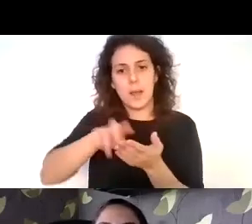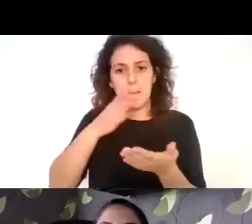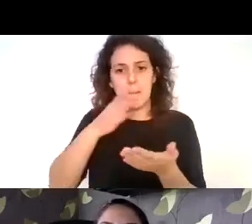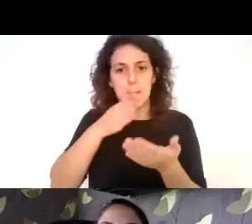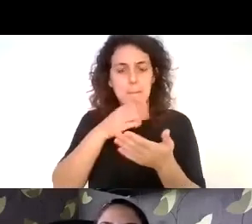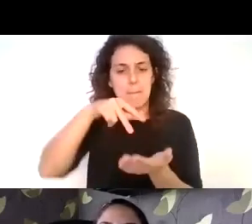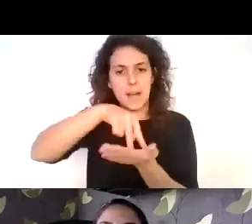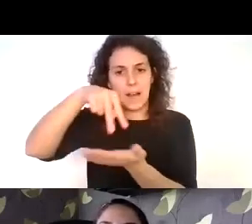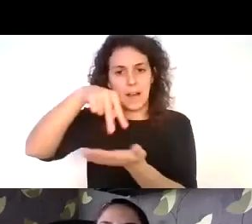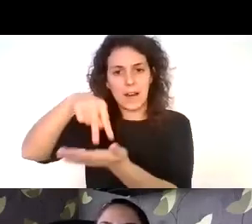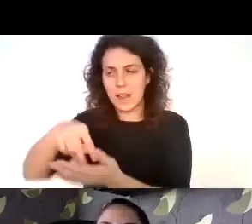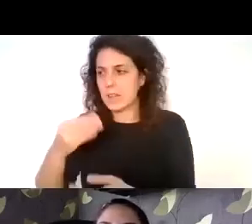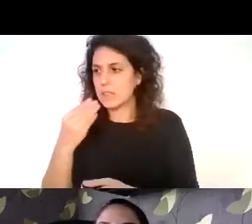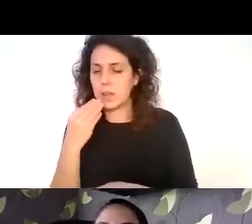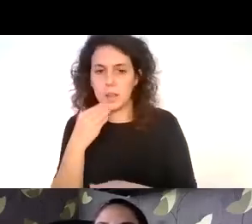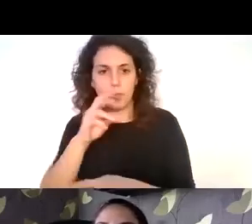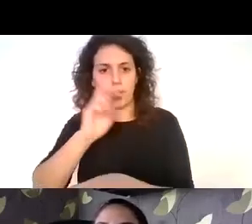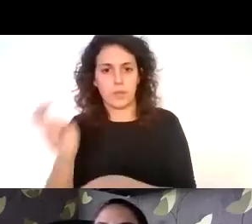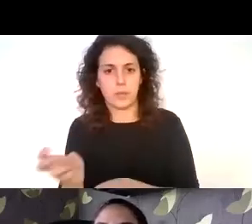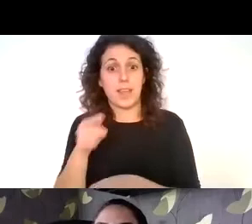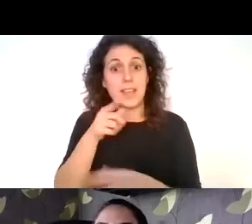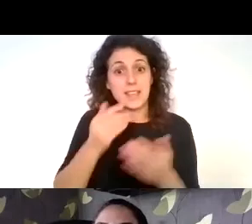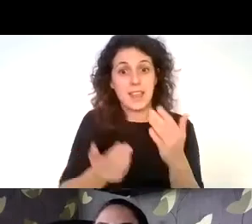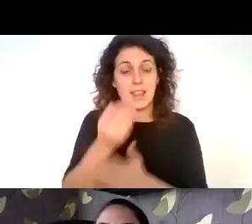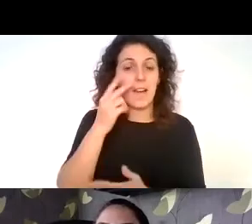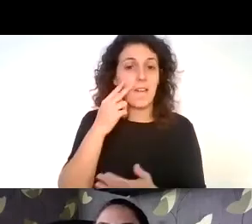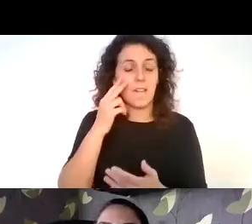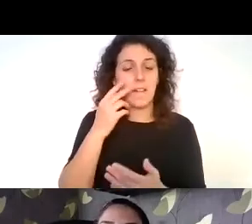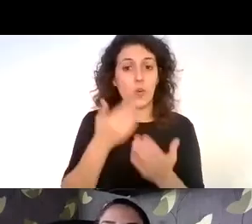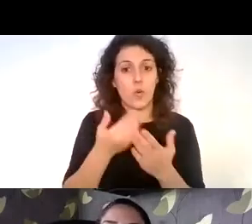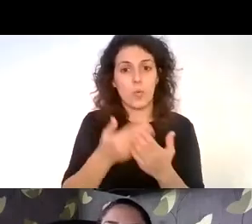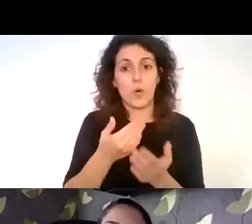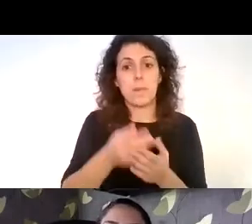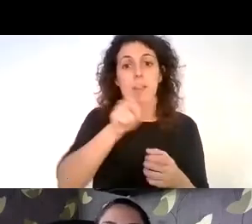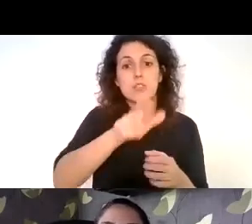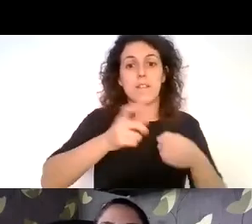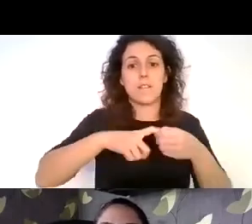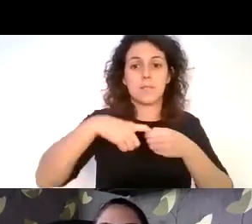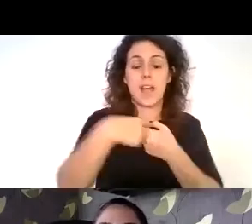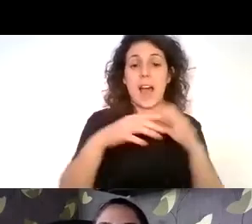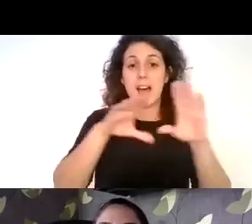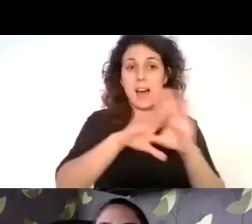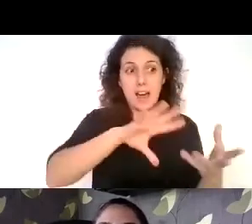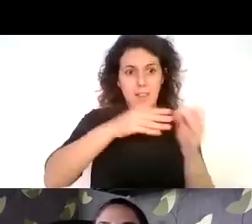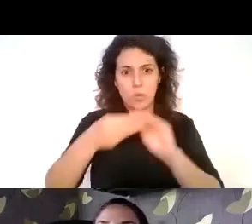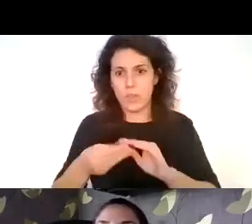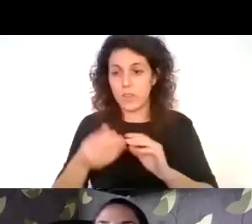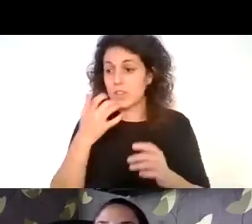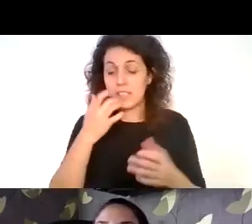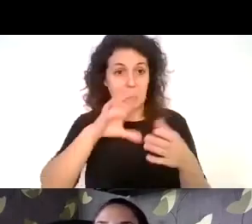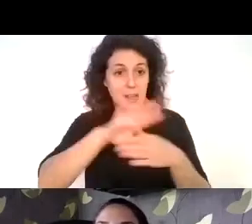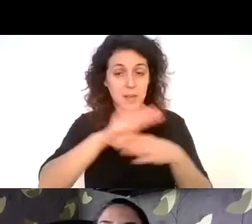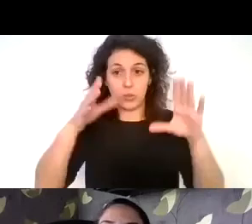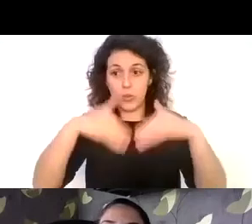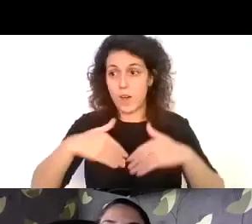meriendas y almuerzo. Ese día se procede a verificar que los participantes cuenten con calzados y ropa adecuada, si no, deberán comprarla en el